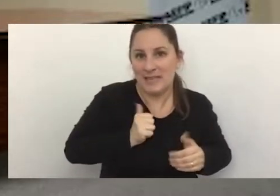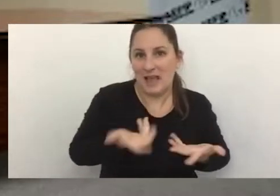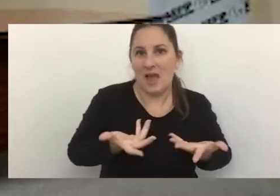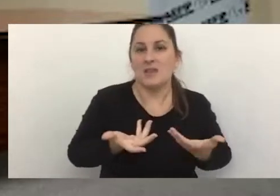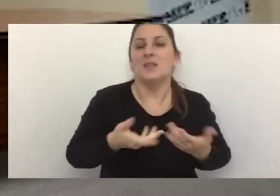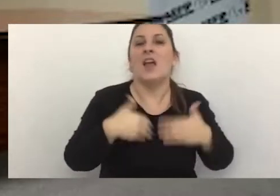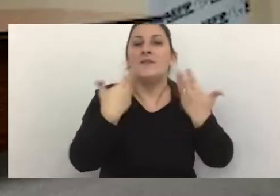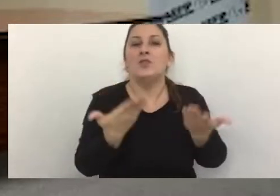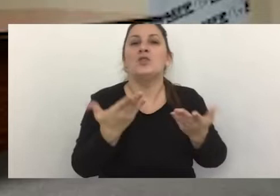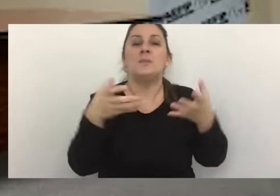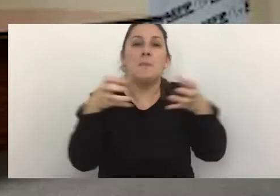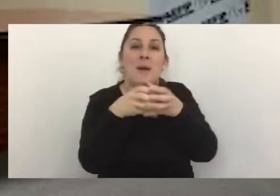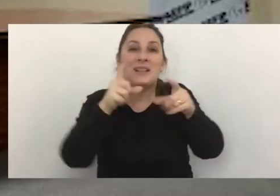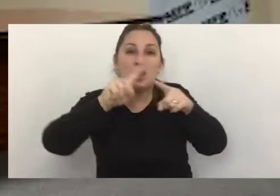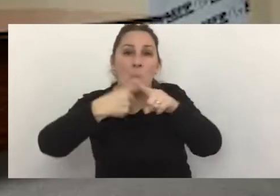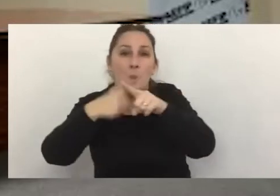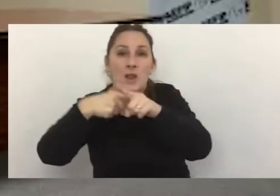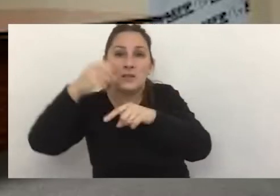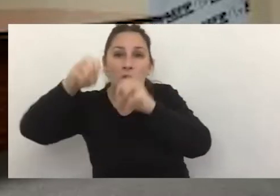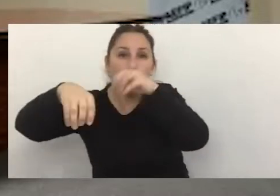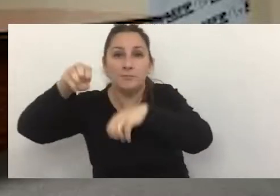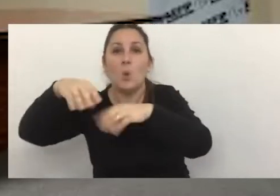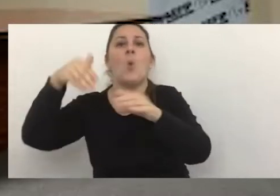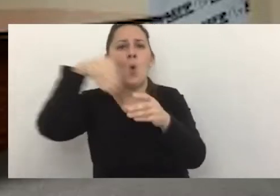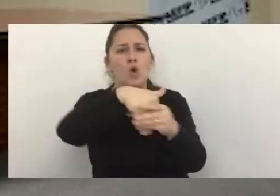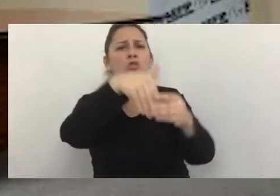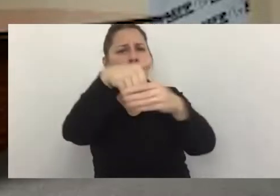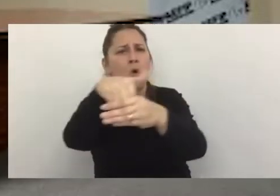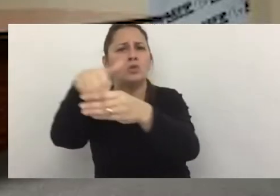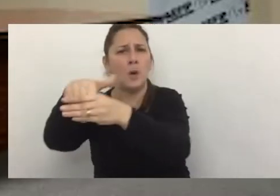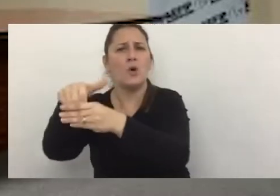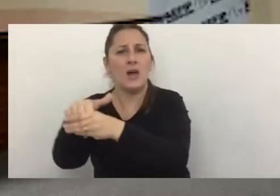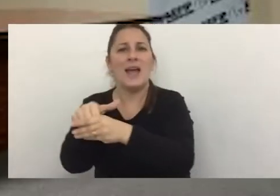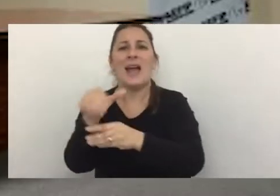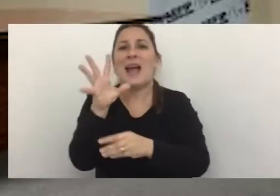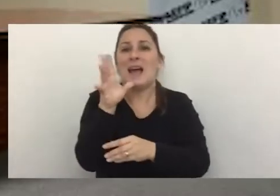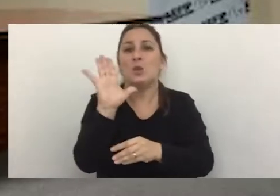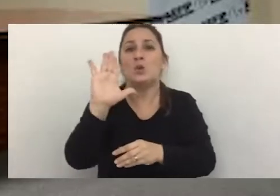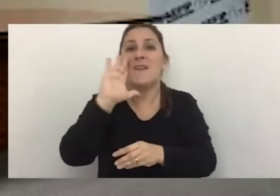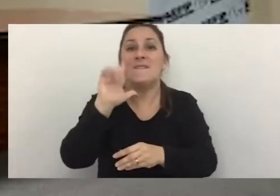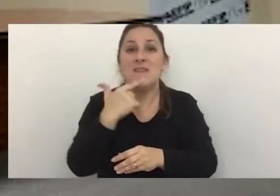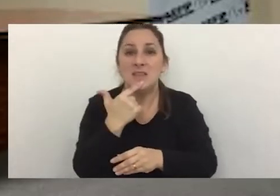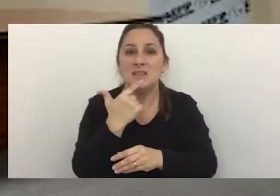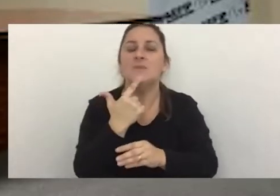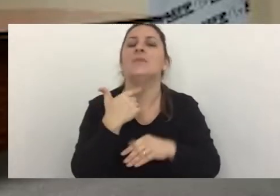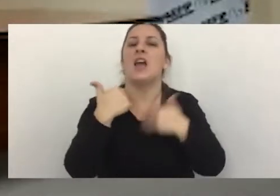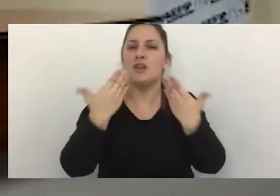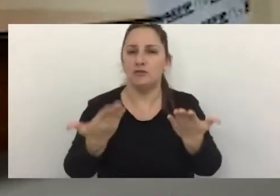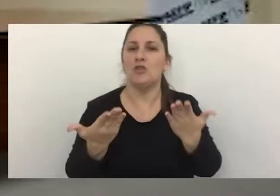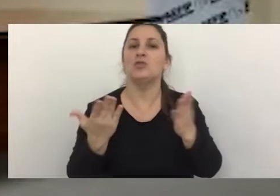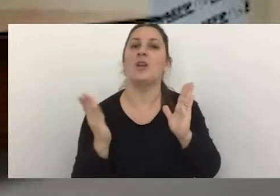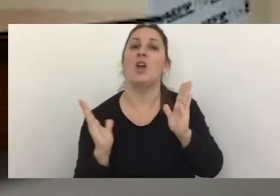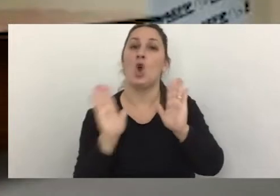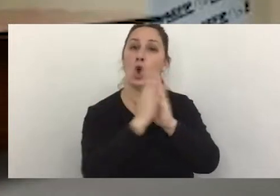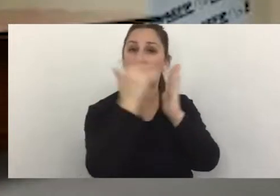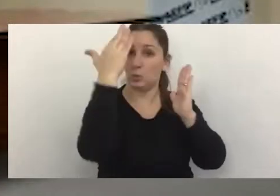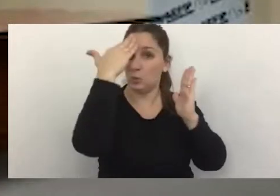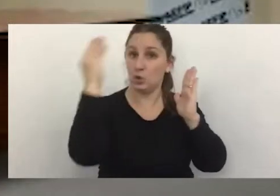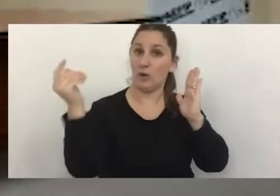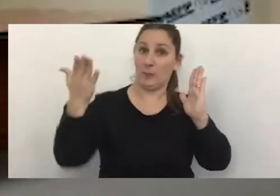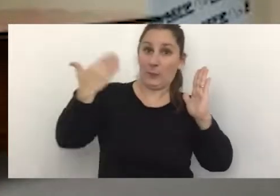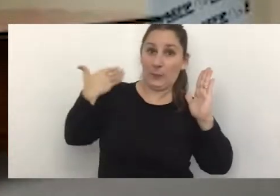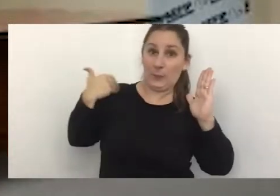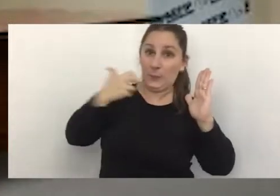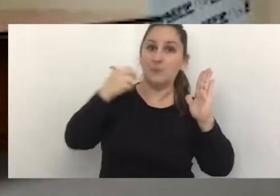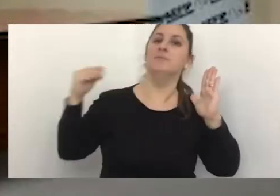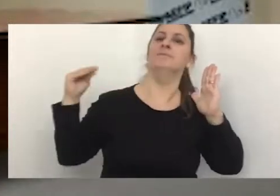partidos políticos presentes votan ese 14 bis y se incorporan adentro de esa constitución, un injerto,